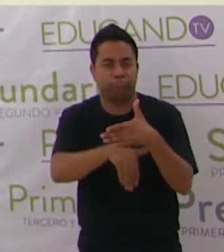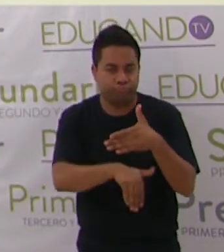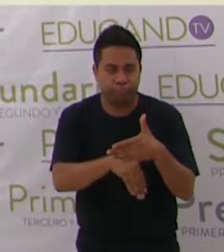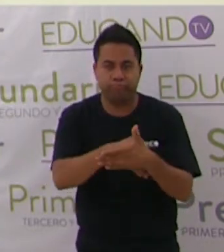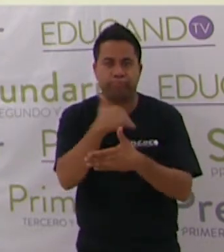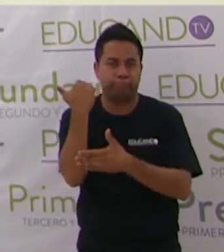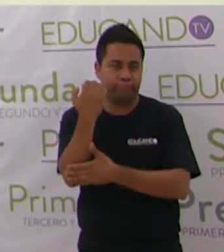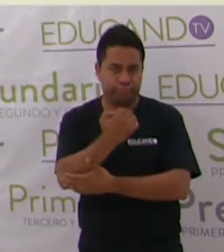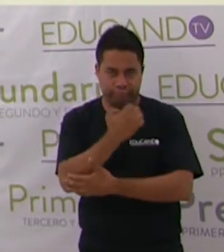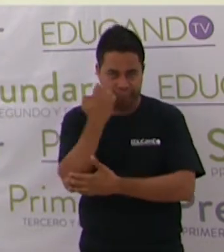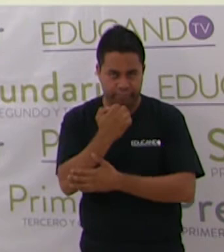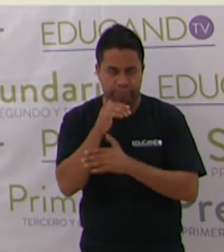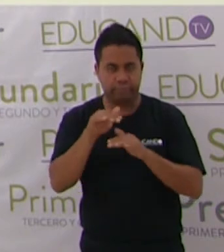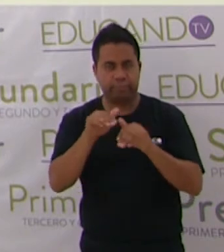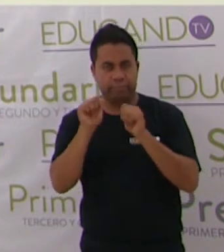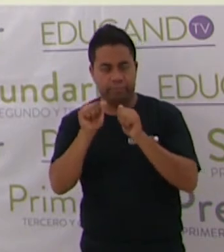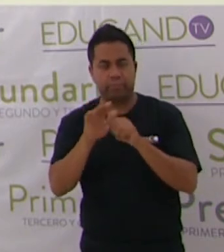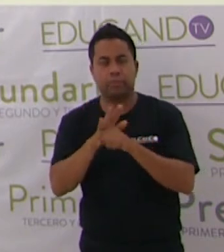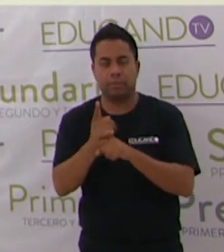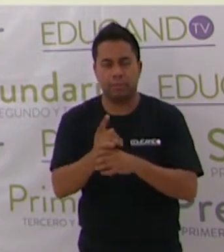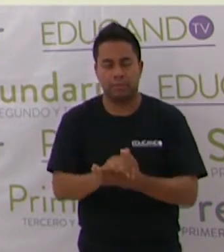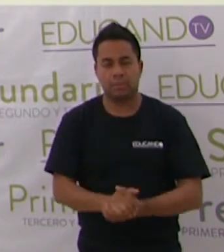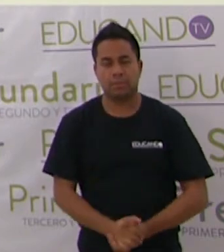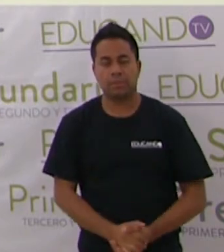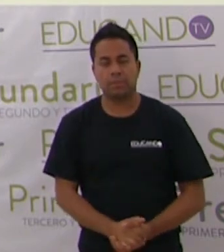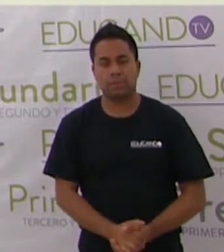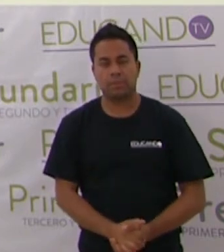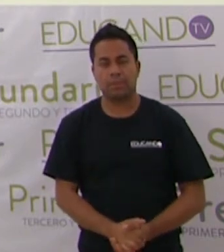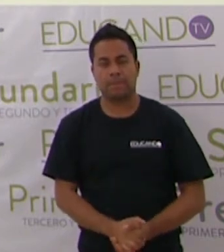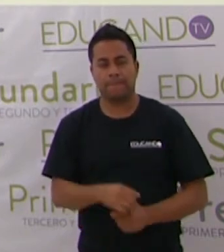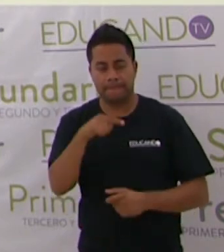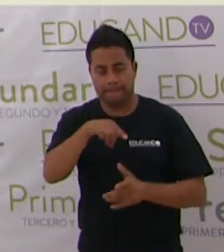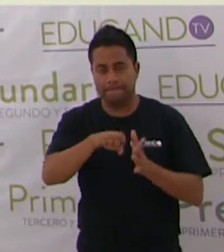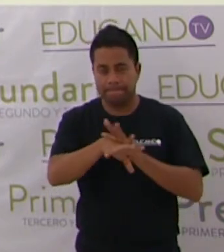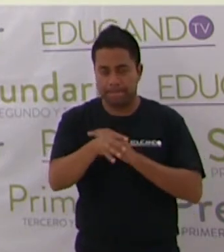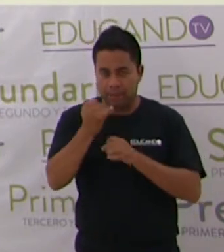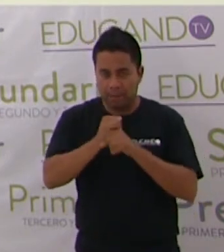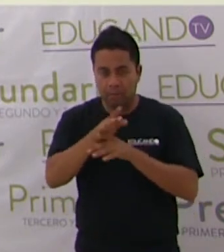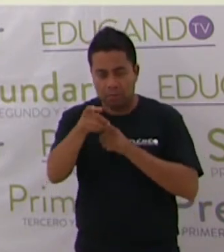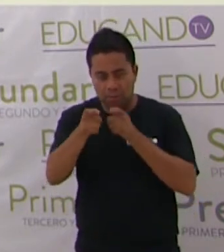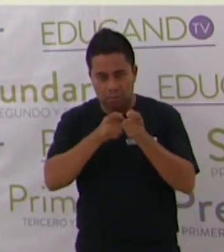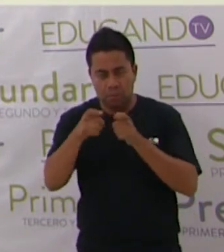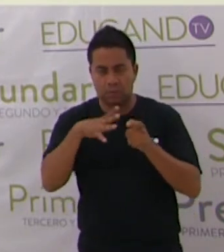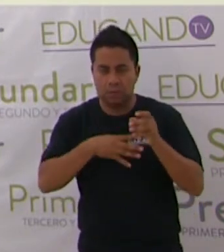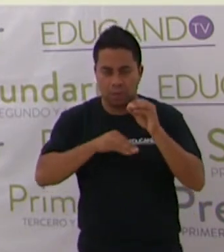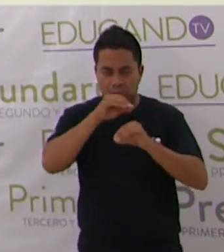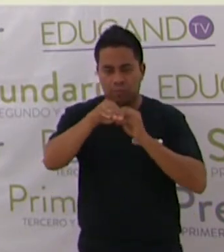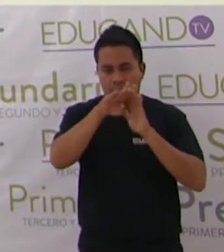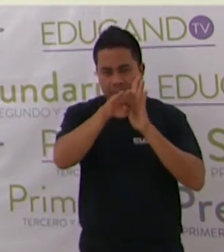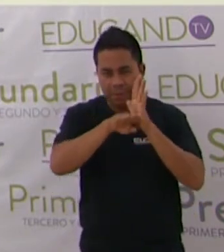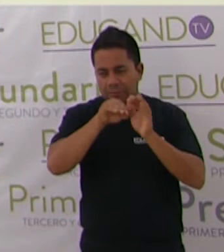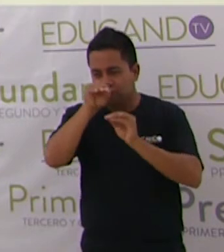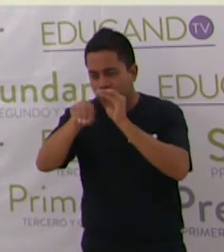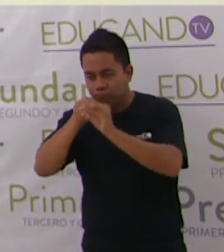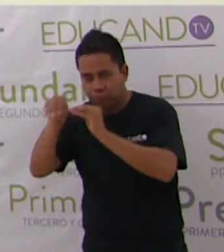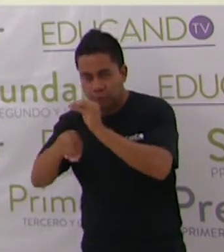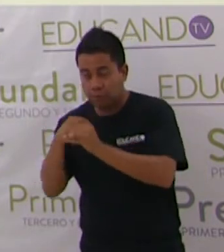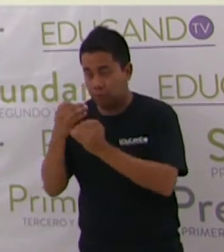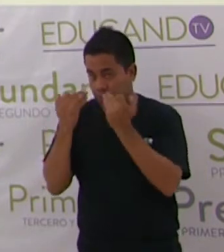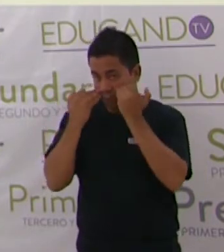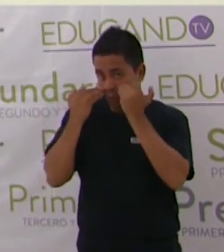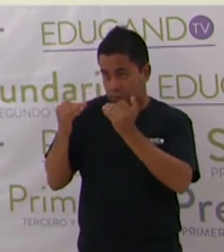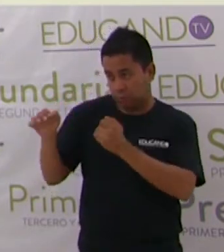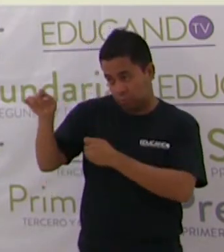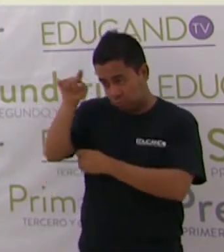¿Sí? Aquí se maneja representación de datos. Esto que estás viendo